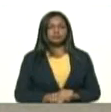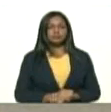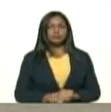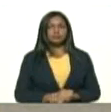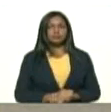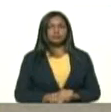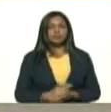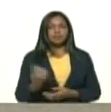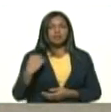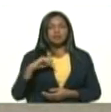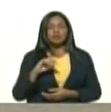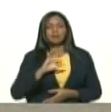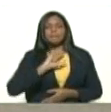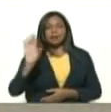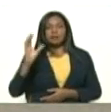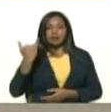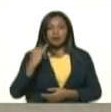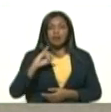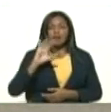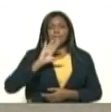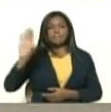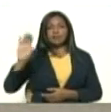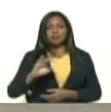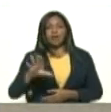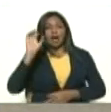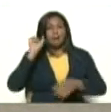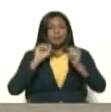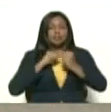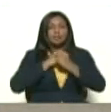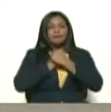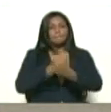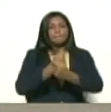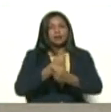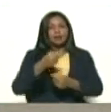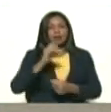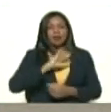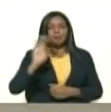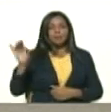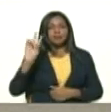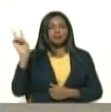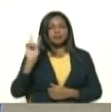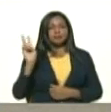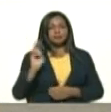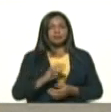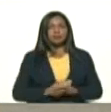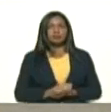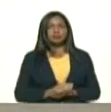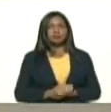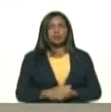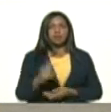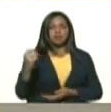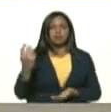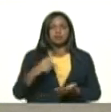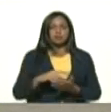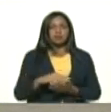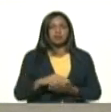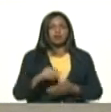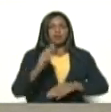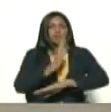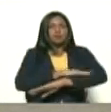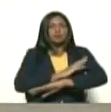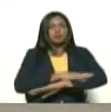Tienen patria, ¿oyeron? Aprendan a amar a su patria Venezuela, aquí donde se les trata con